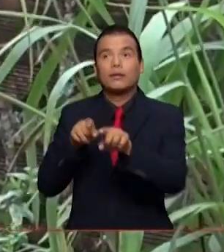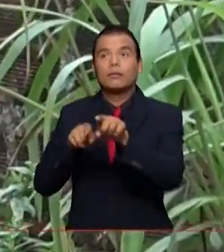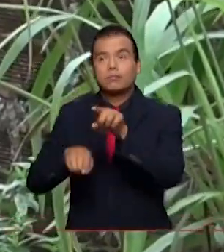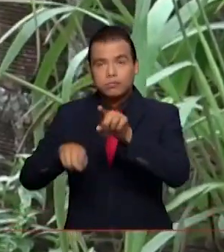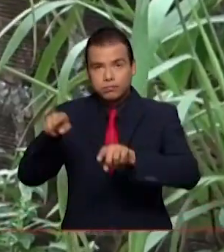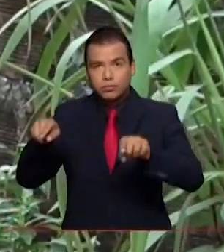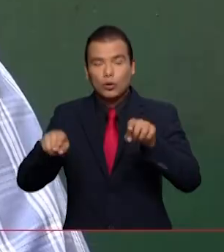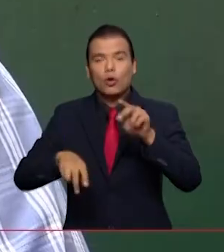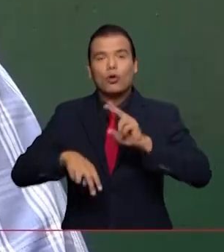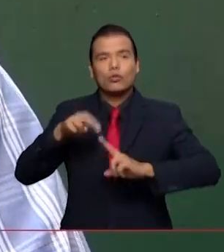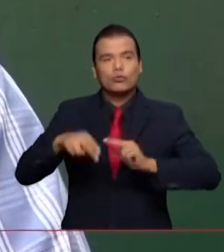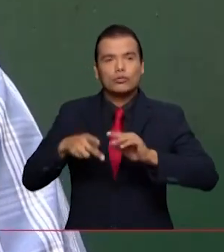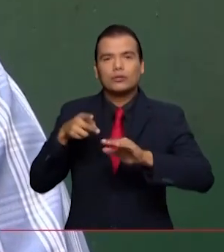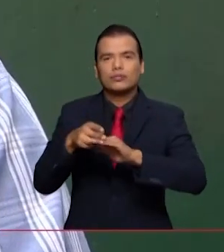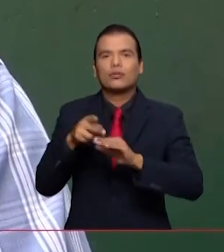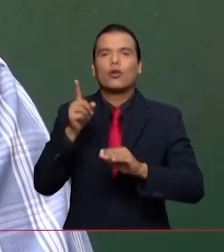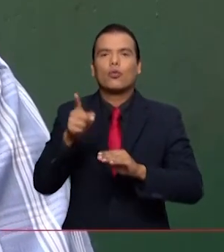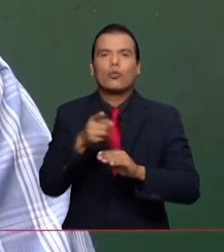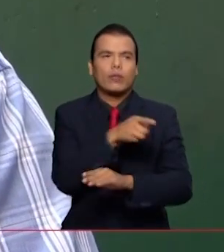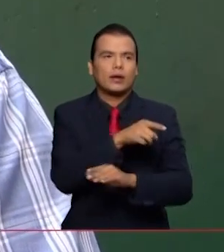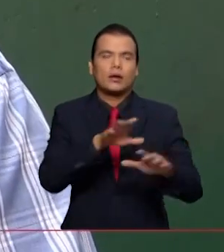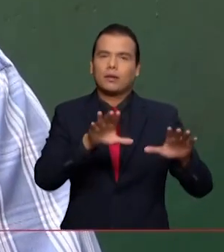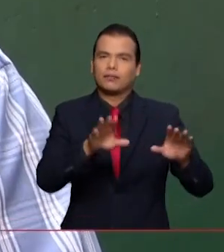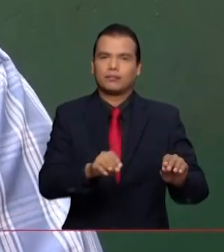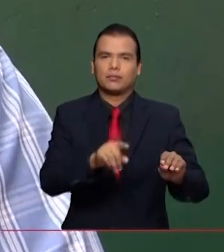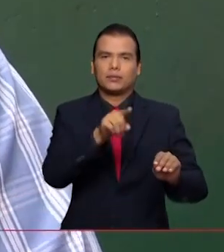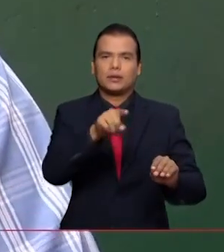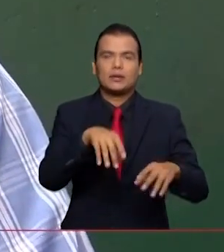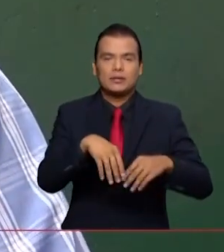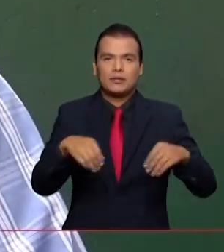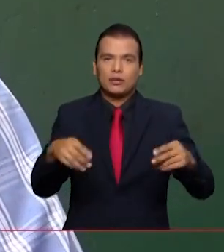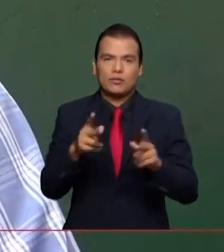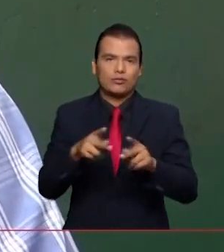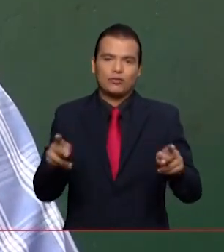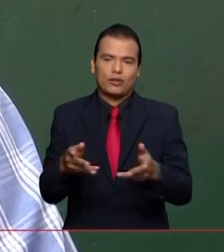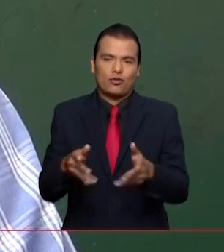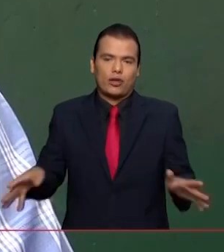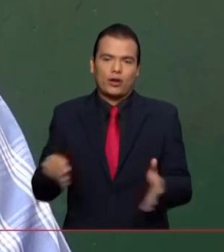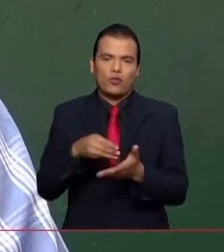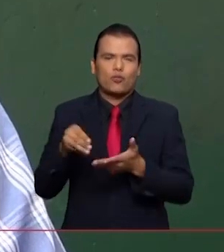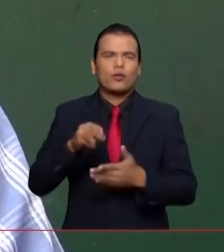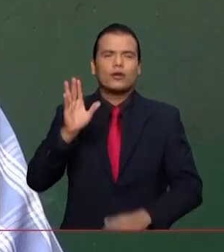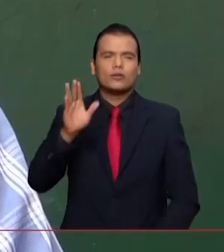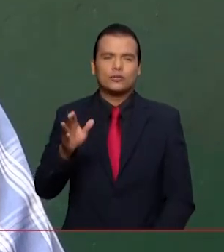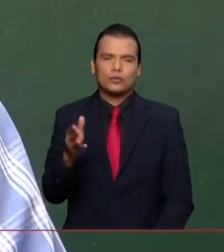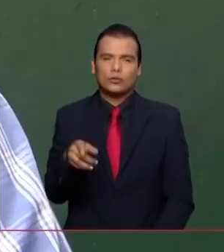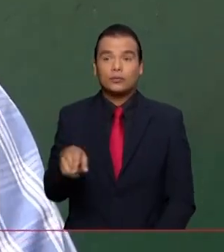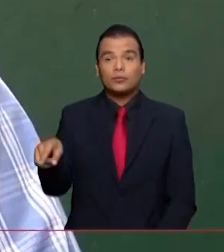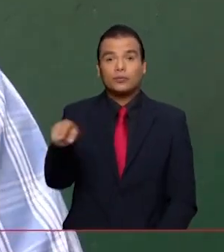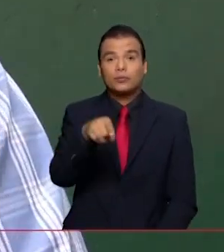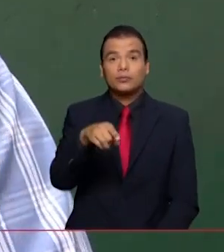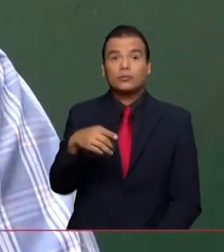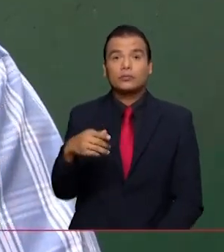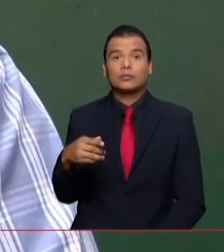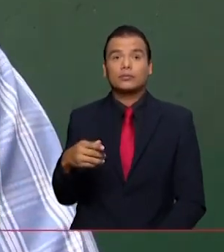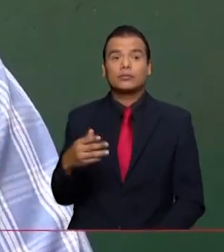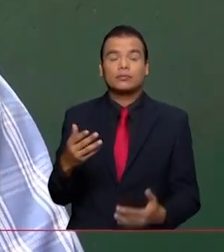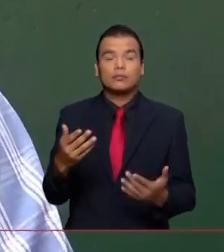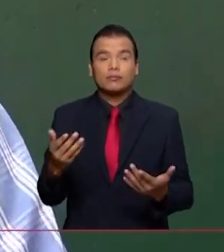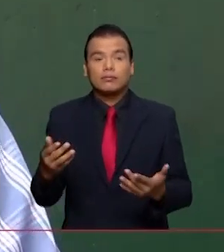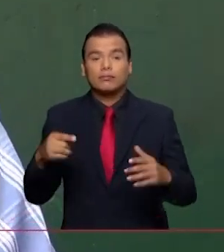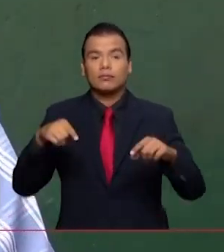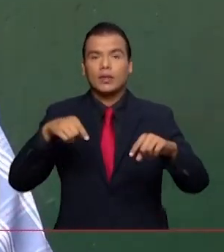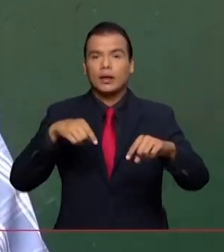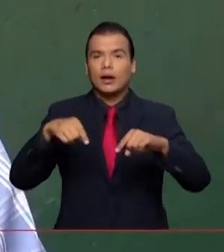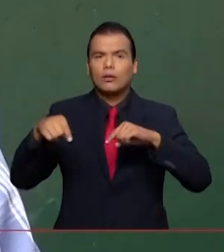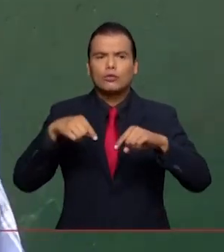varios sectores. Hacemos un llamado respetuoso a las autoridades para que en conjunto se aborde